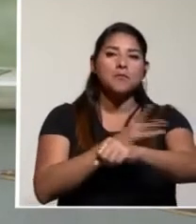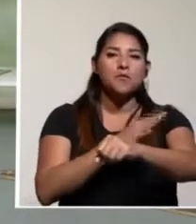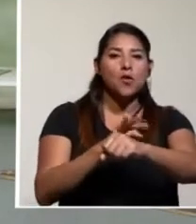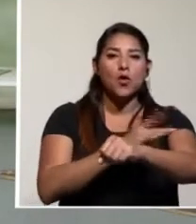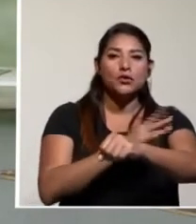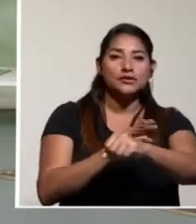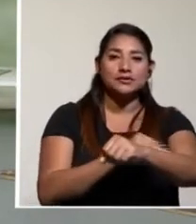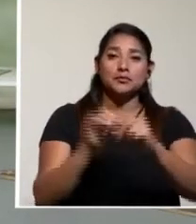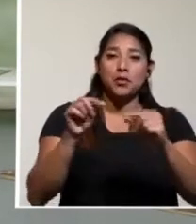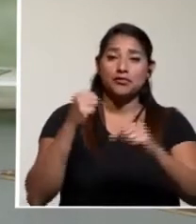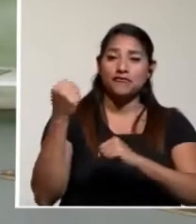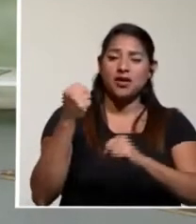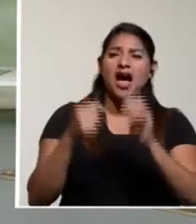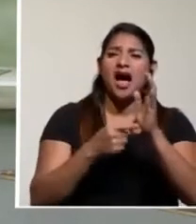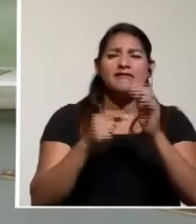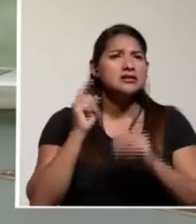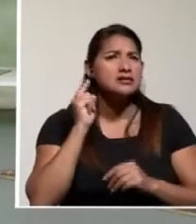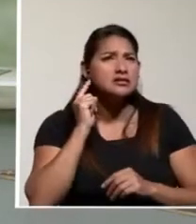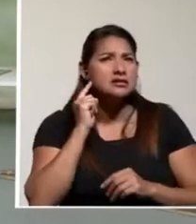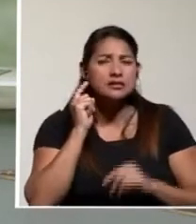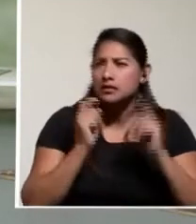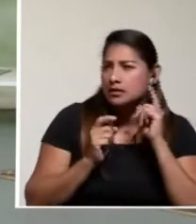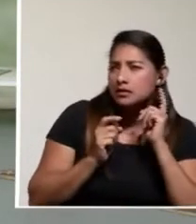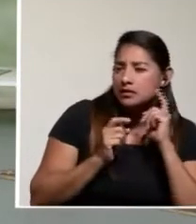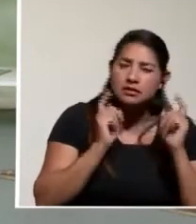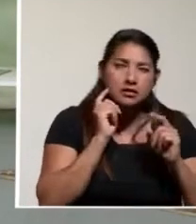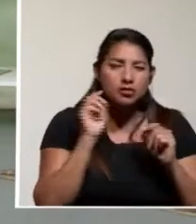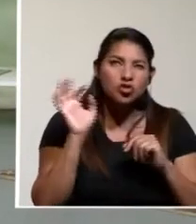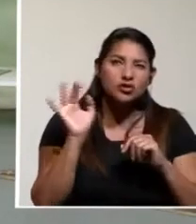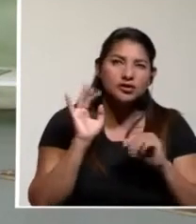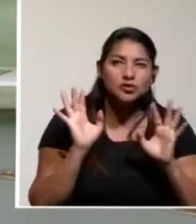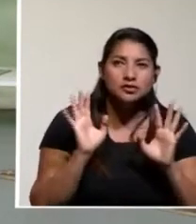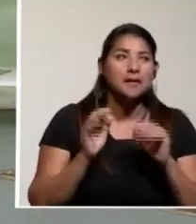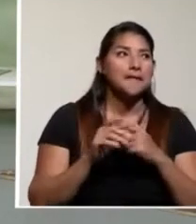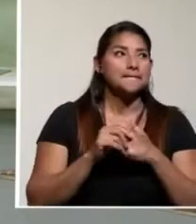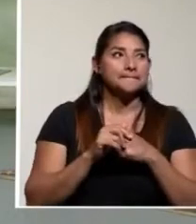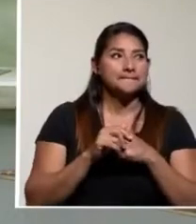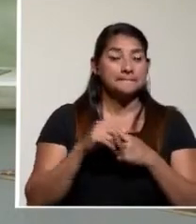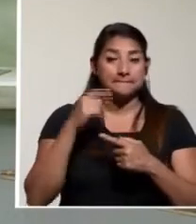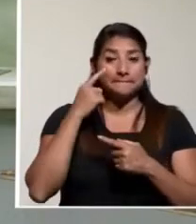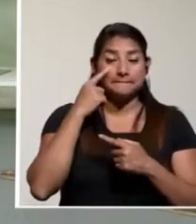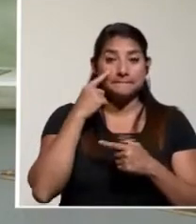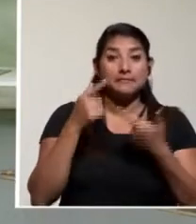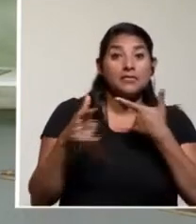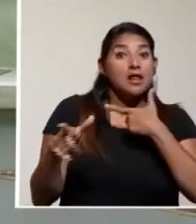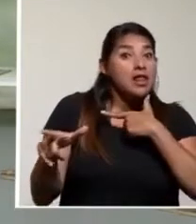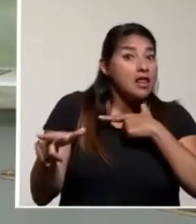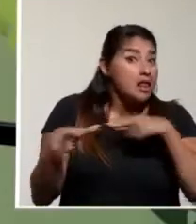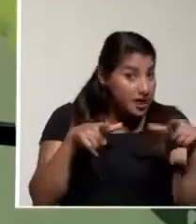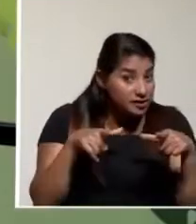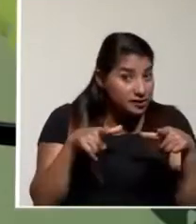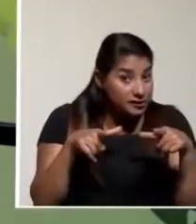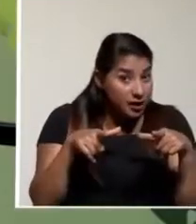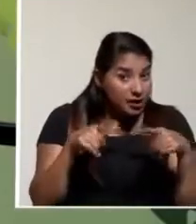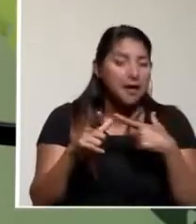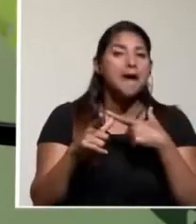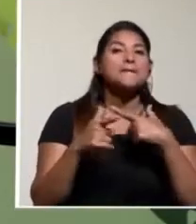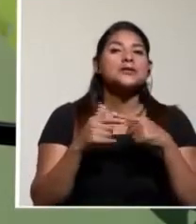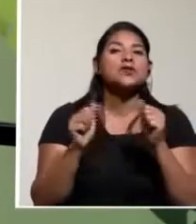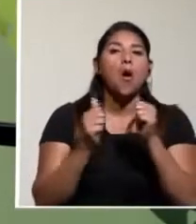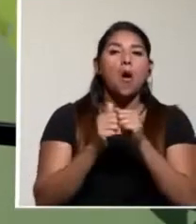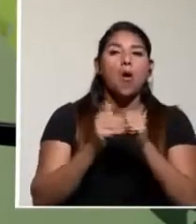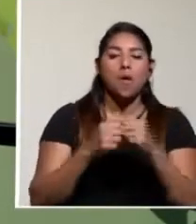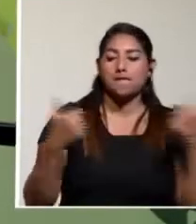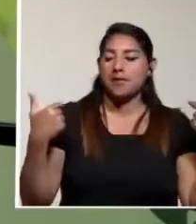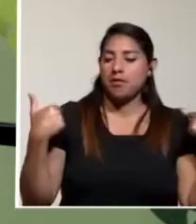porque a veces como que el oído dominante me está fallando ya. Este es mi dominante. Uh-huh. ¡Listo! Empezamos con